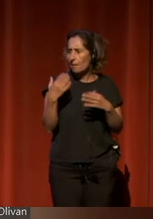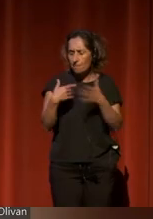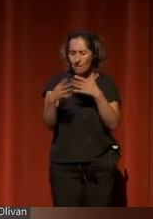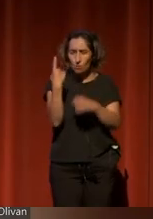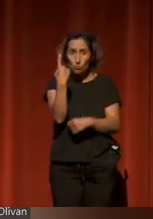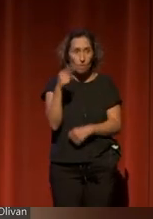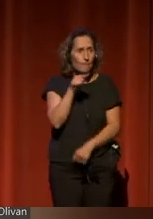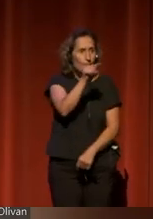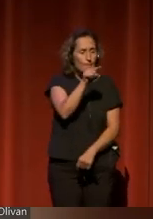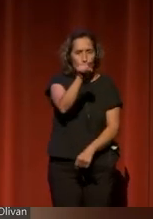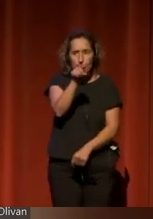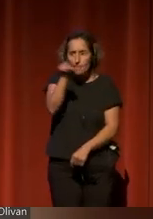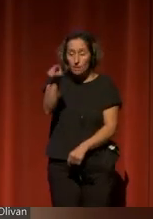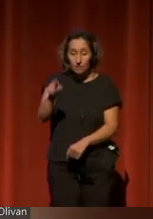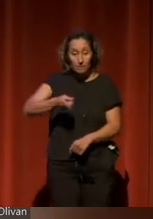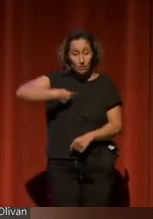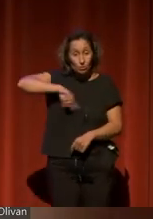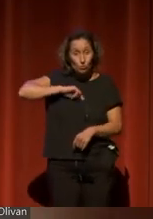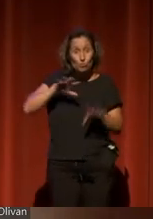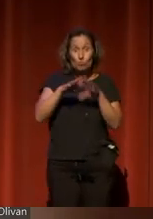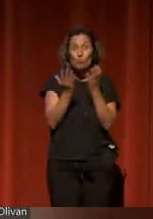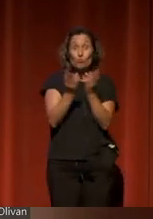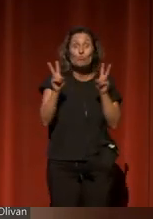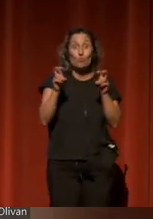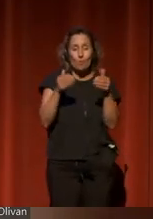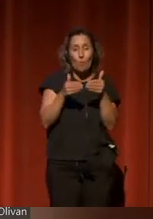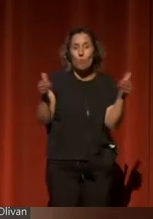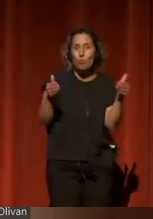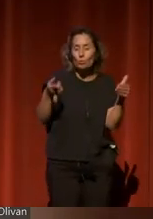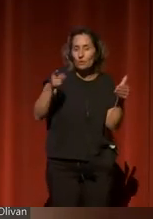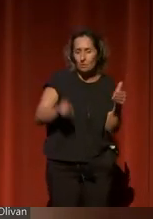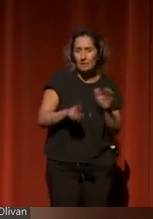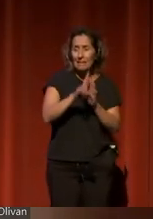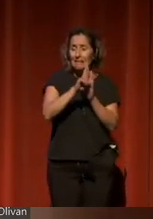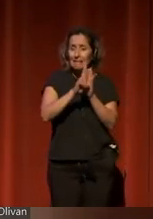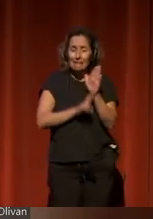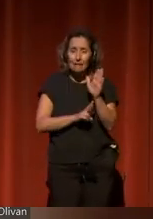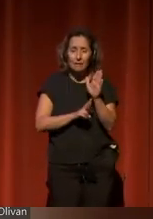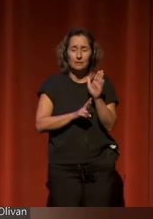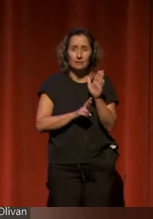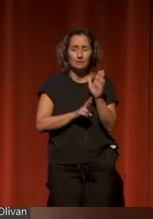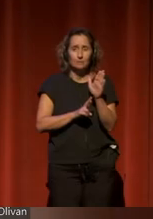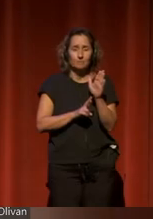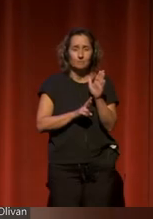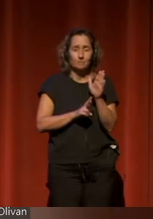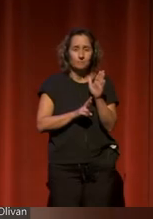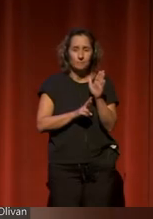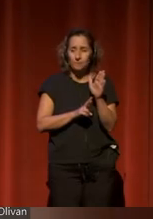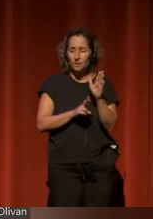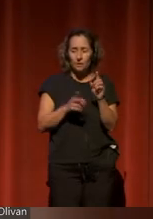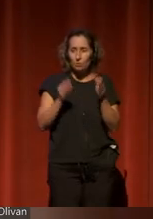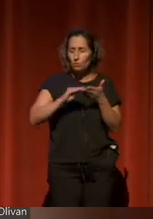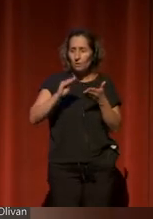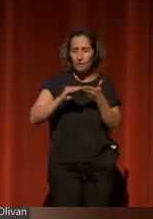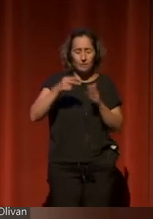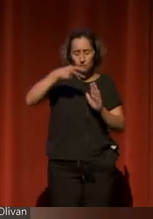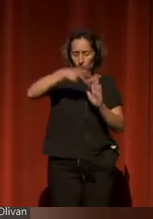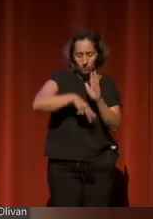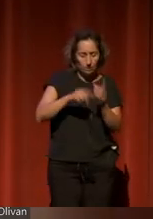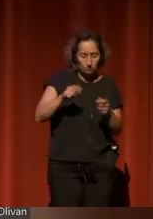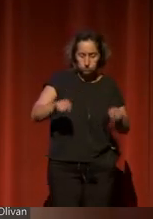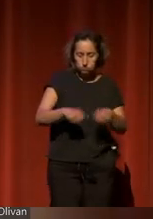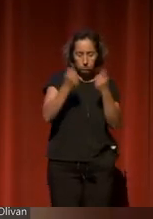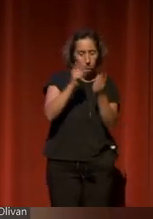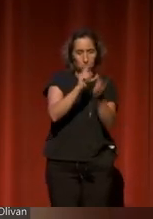como nosotros queremos inaugurar un mundo nuevo en la que las reglas del juego en la que desbord el estatus cuo e imaginamos